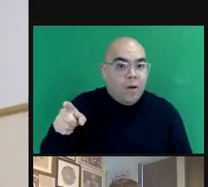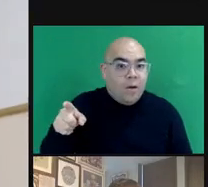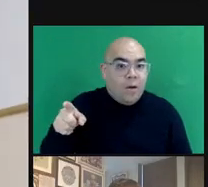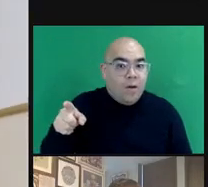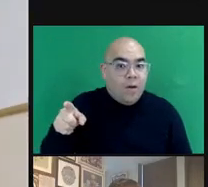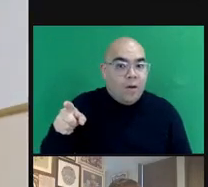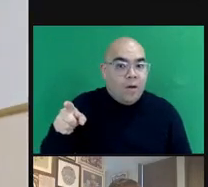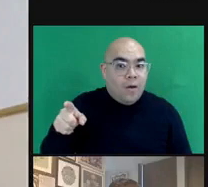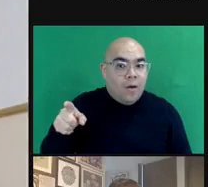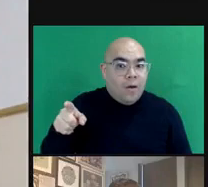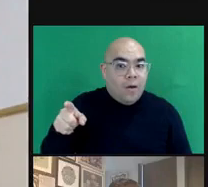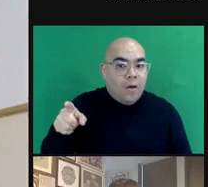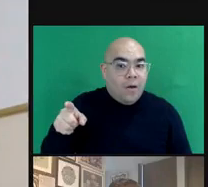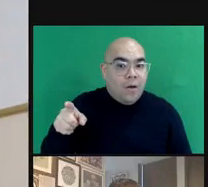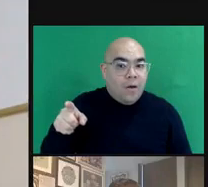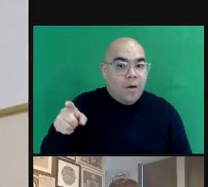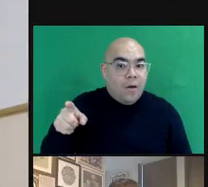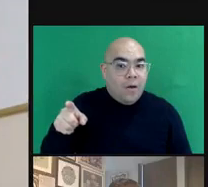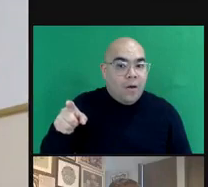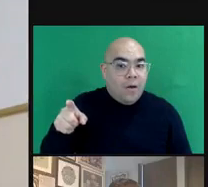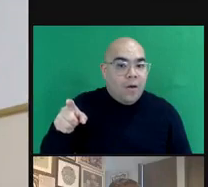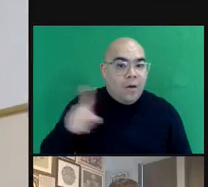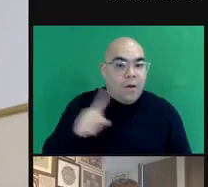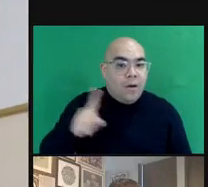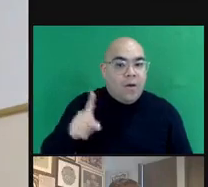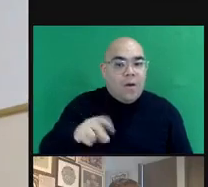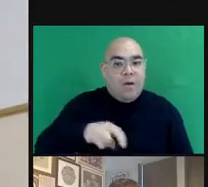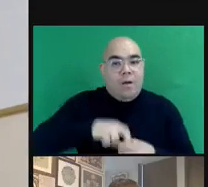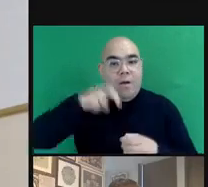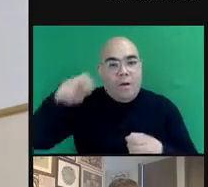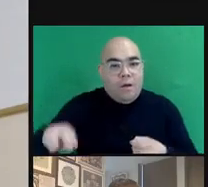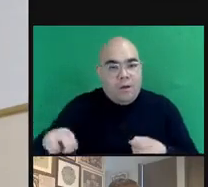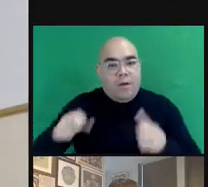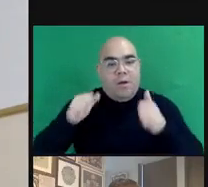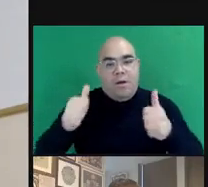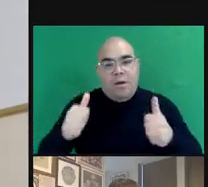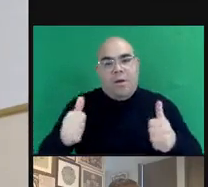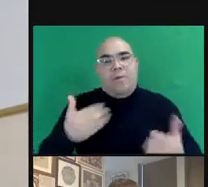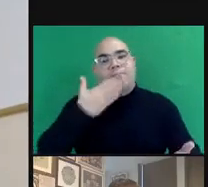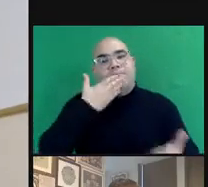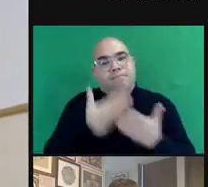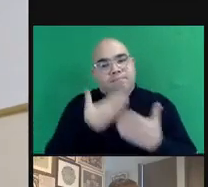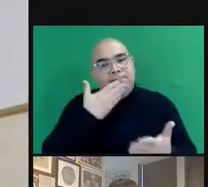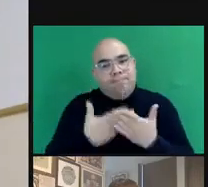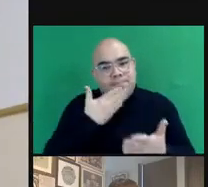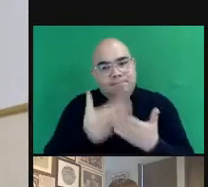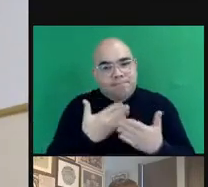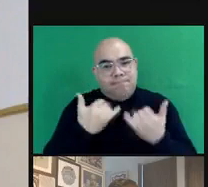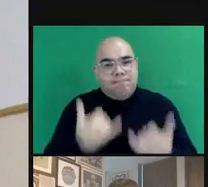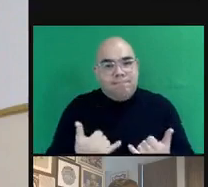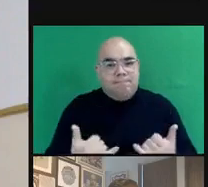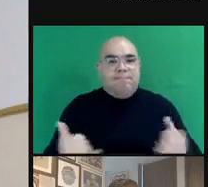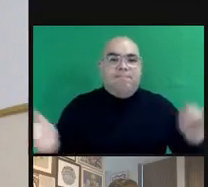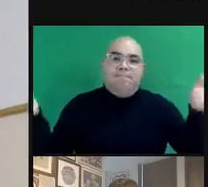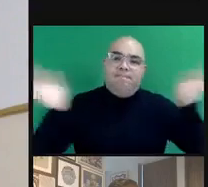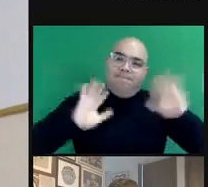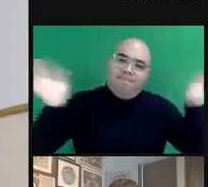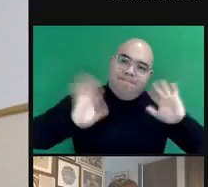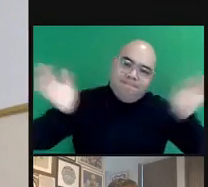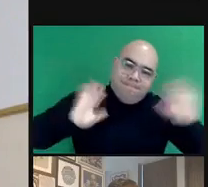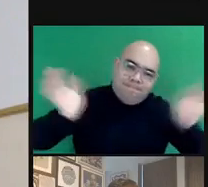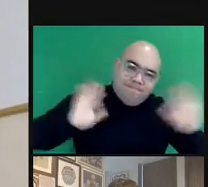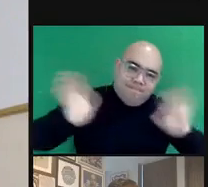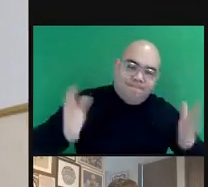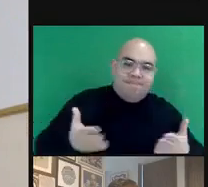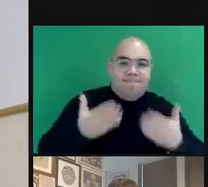Bueno, al parecer Darío salió de la sala. Pero bueno, nuevamente y en este momento me despido y agradezco a